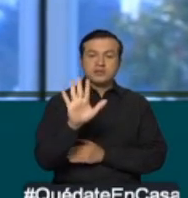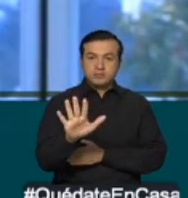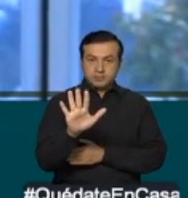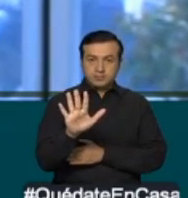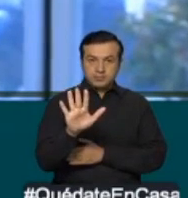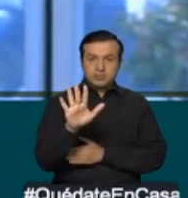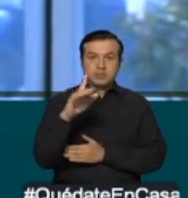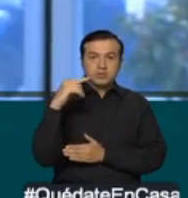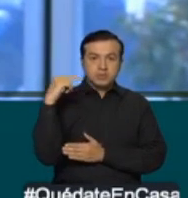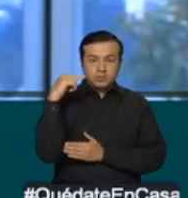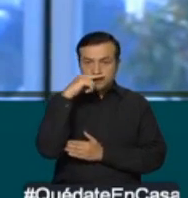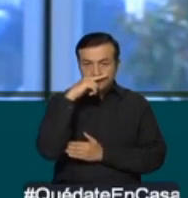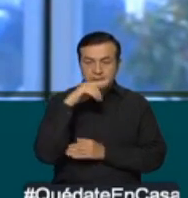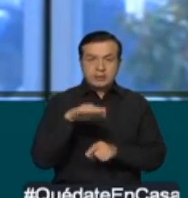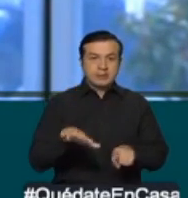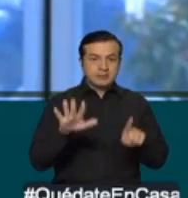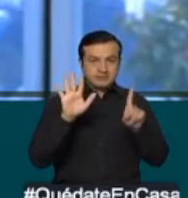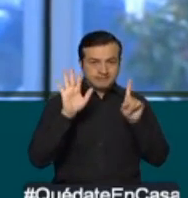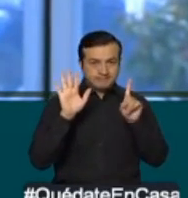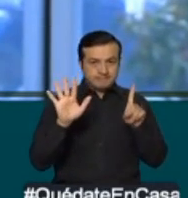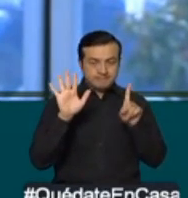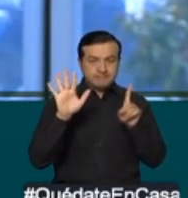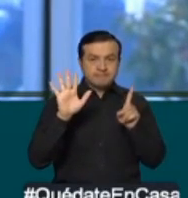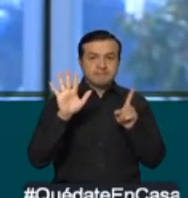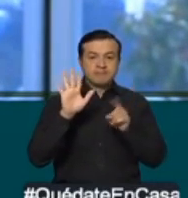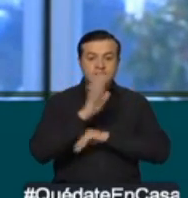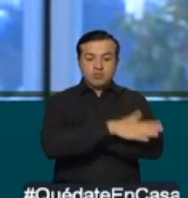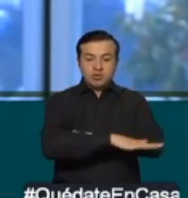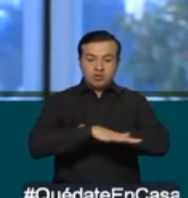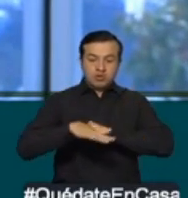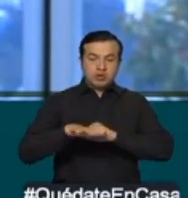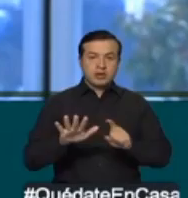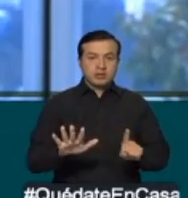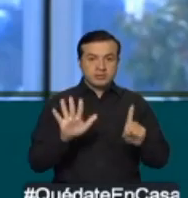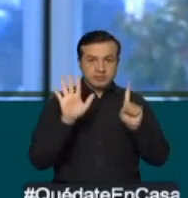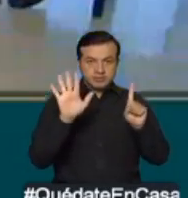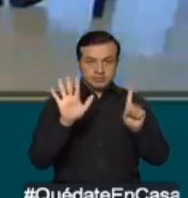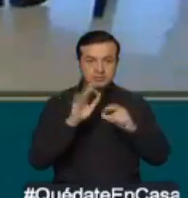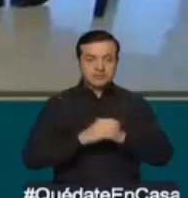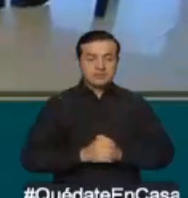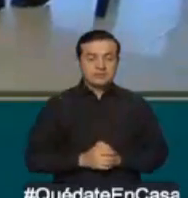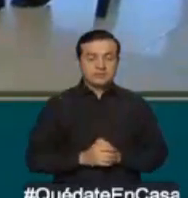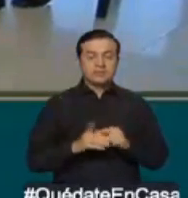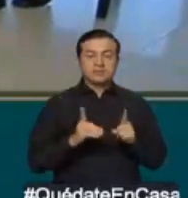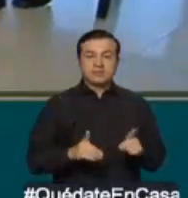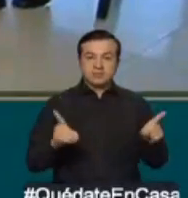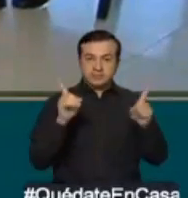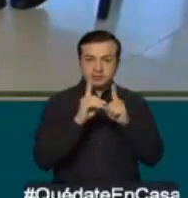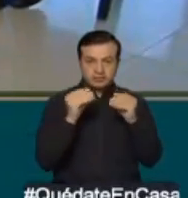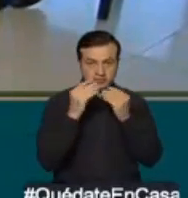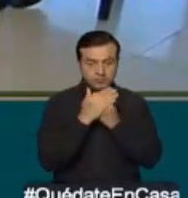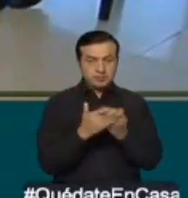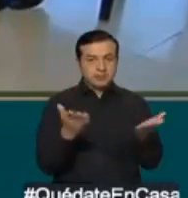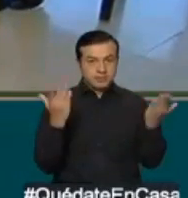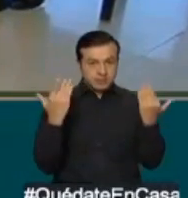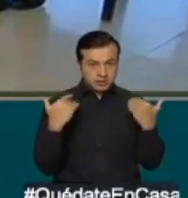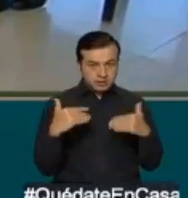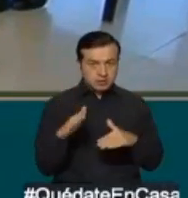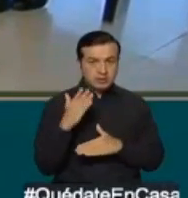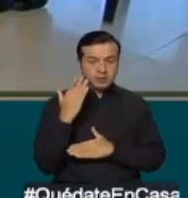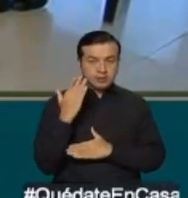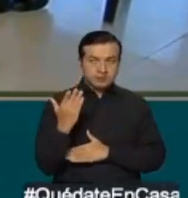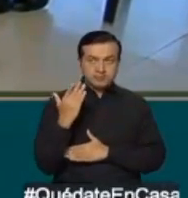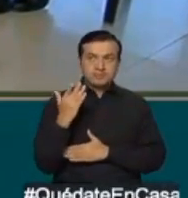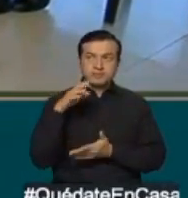sucumbíos 6 morona santiago 6 de acuerdo a estas cifras que ha compartido la funcionaria